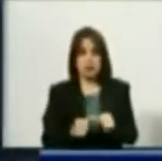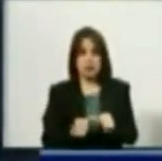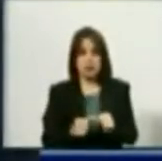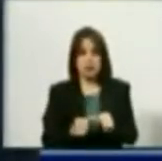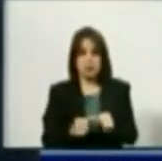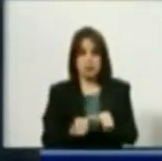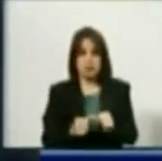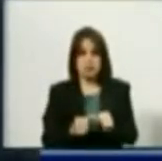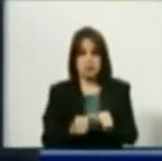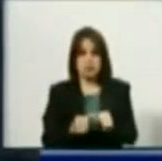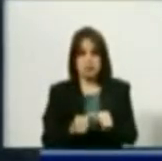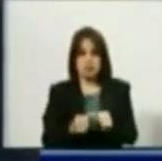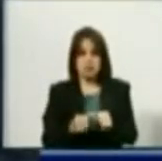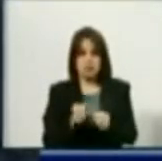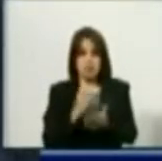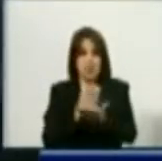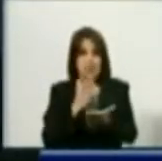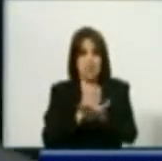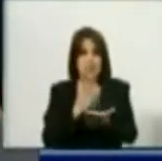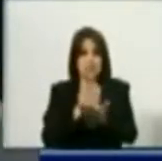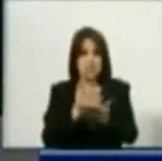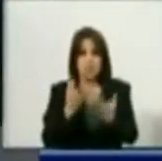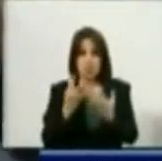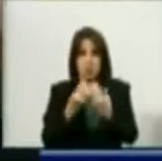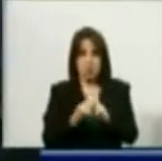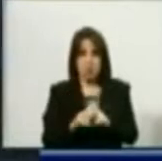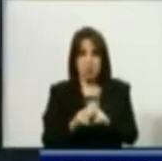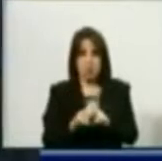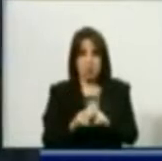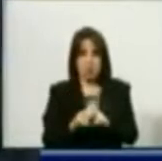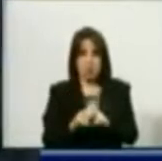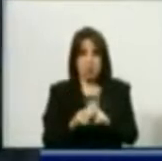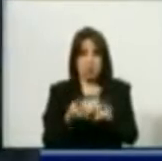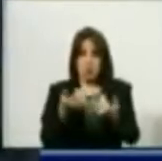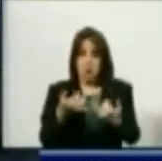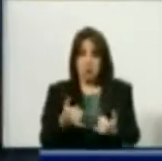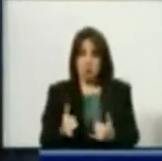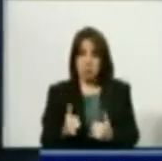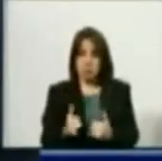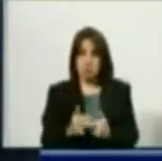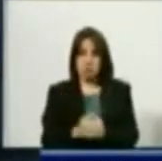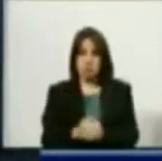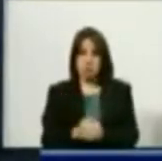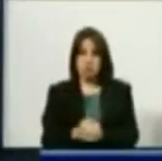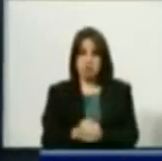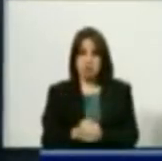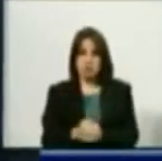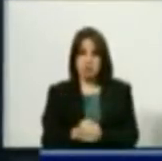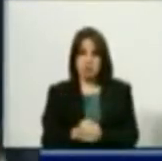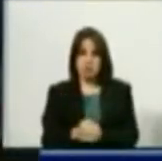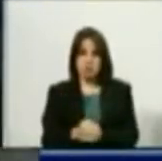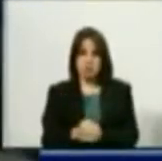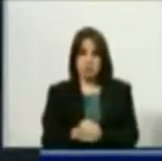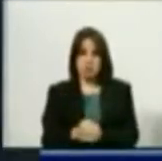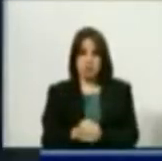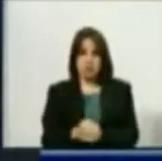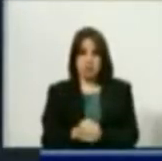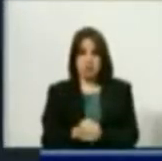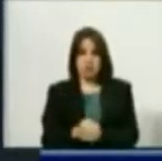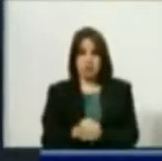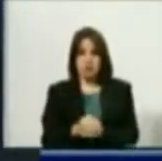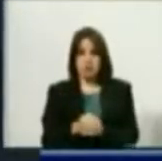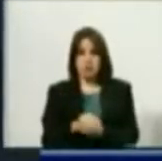patria para siempre patria para nuestros hijos patria Para nuestras hijas patria